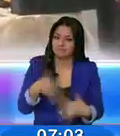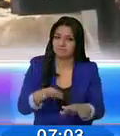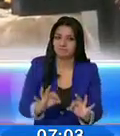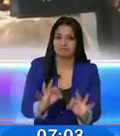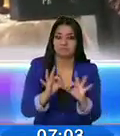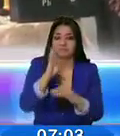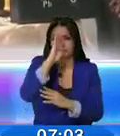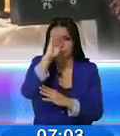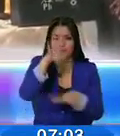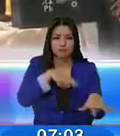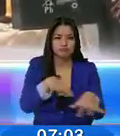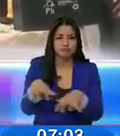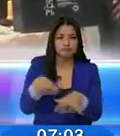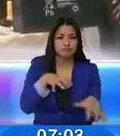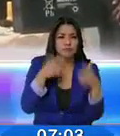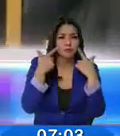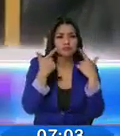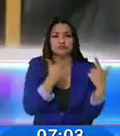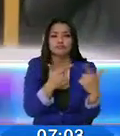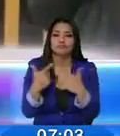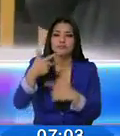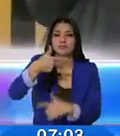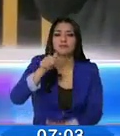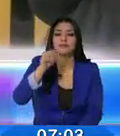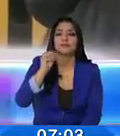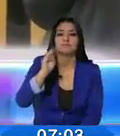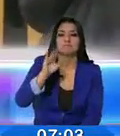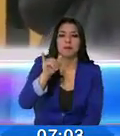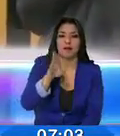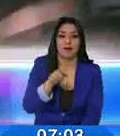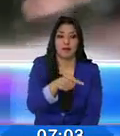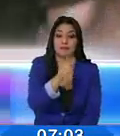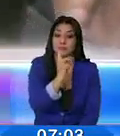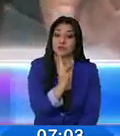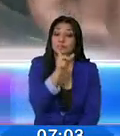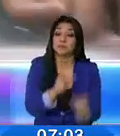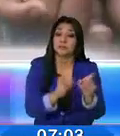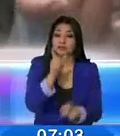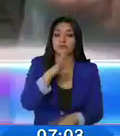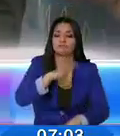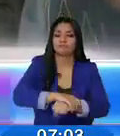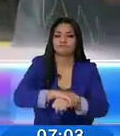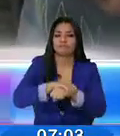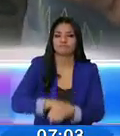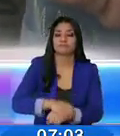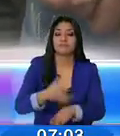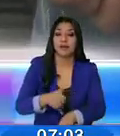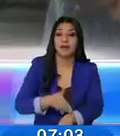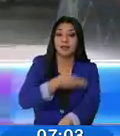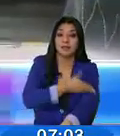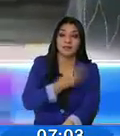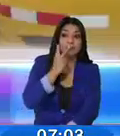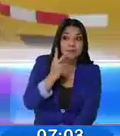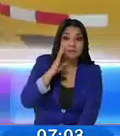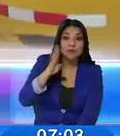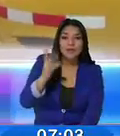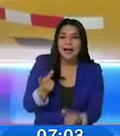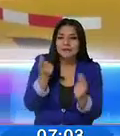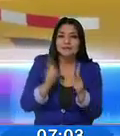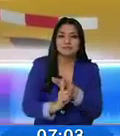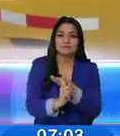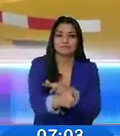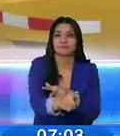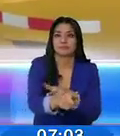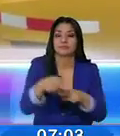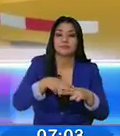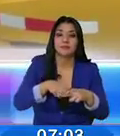un operativo por el circuito Chimbacalle, logrando interceptar a los sospechosos que trataron de evadir la presencia policial. El vehículo tipo